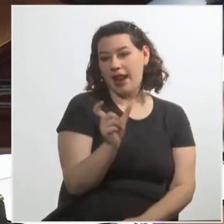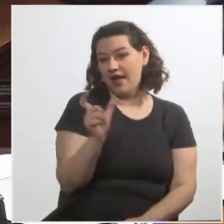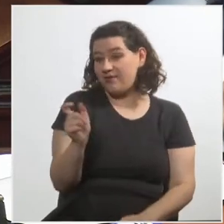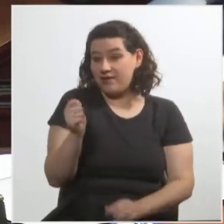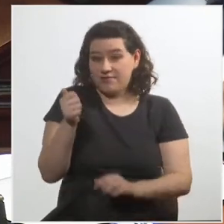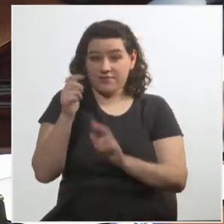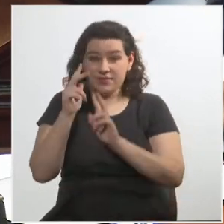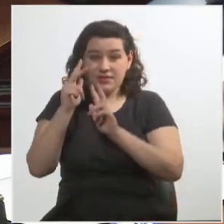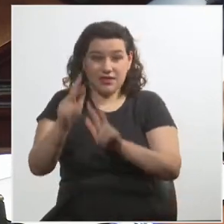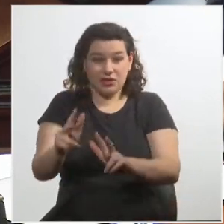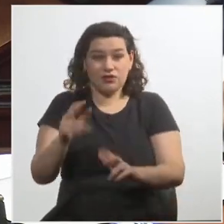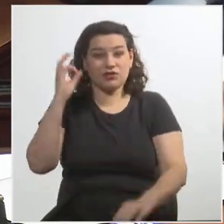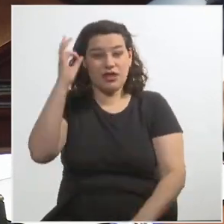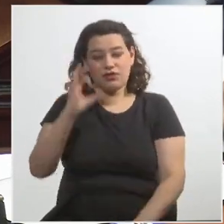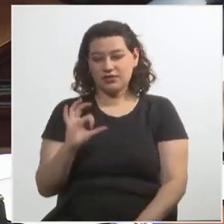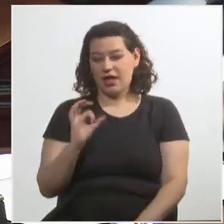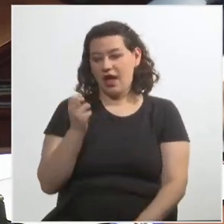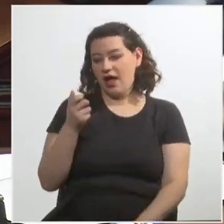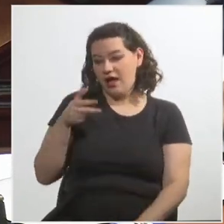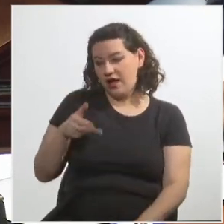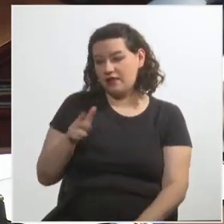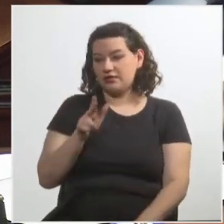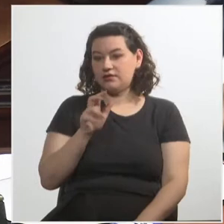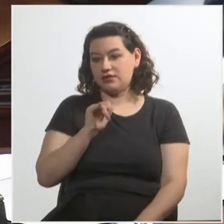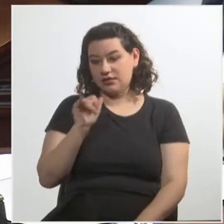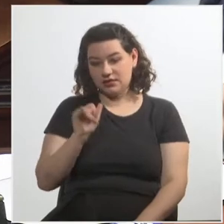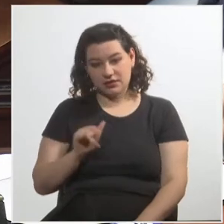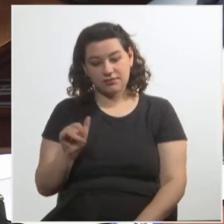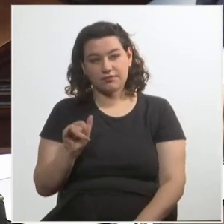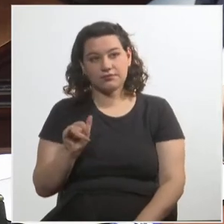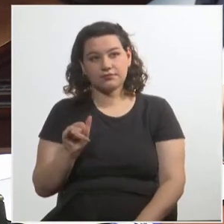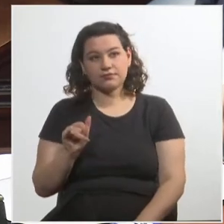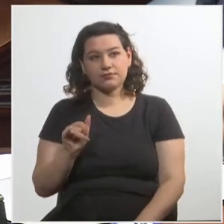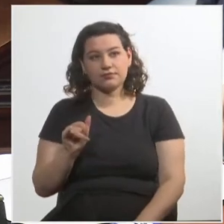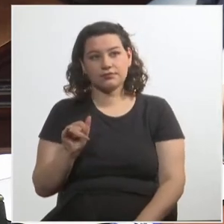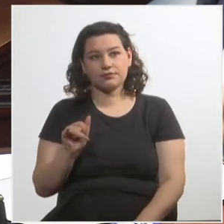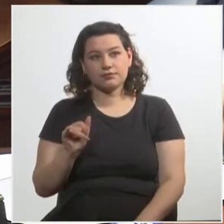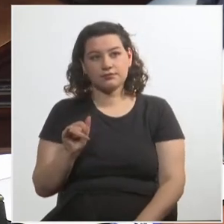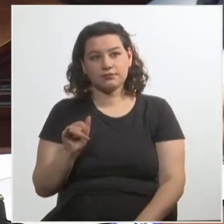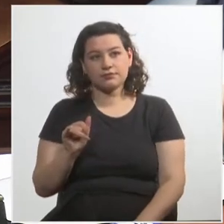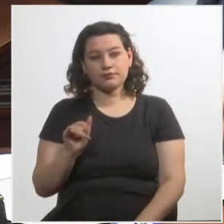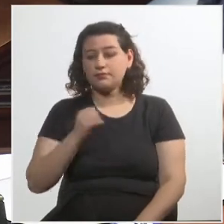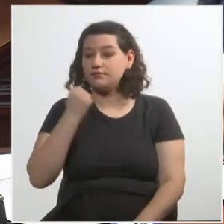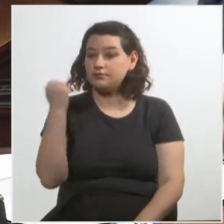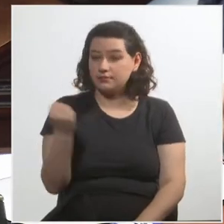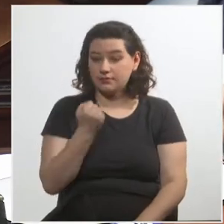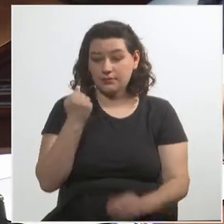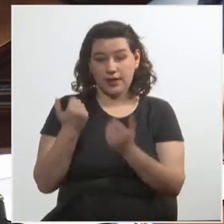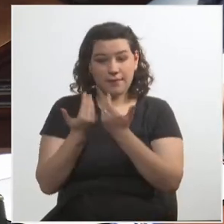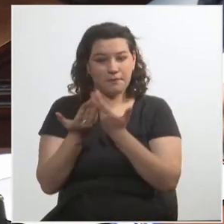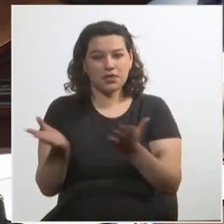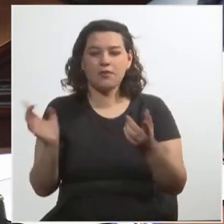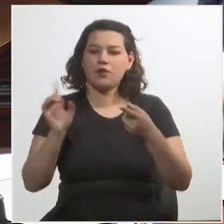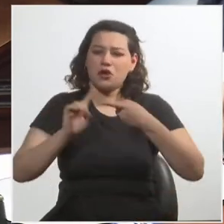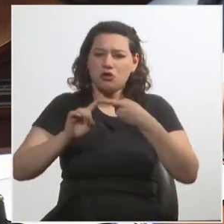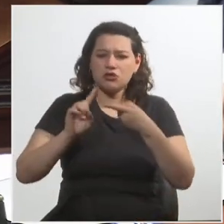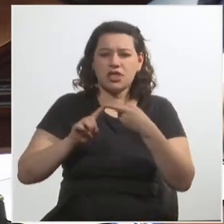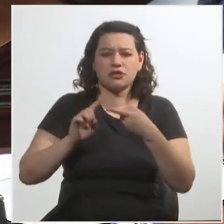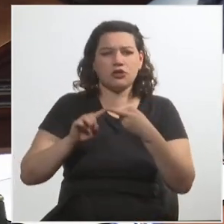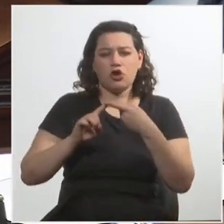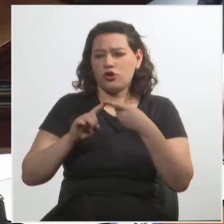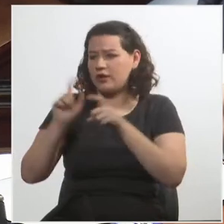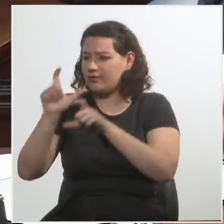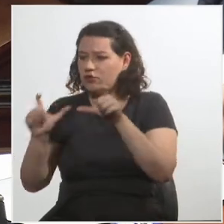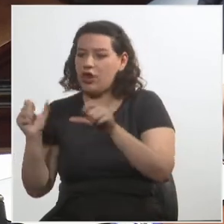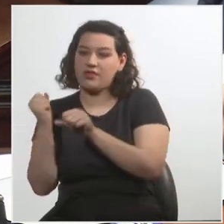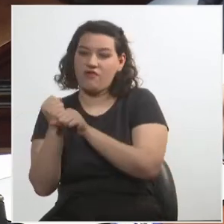acaba de pronunciar el senador Sánchez es de recibos empezamos en la negociación haciendo una especie